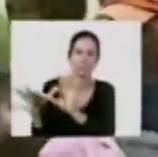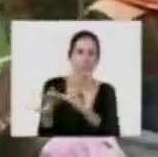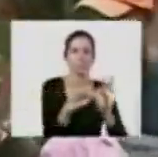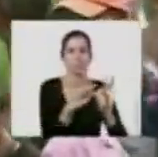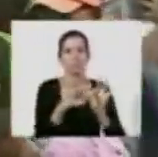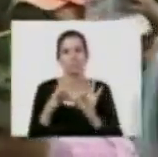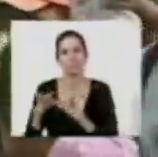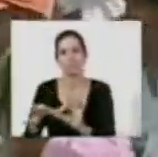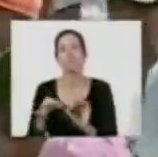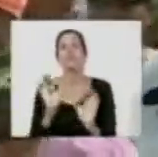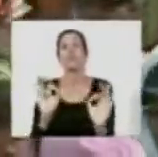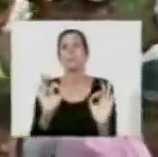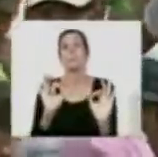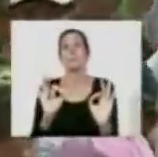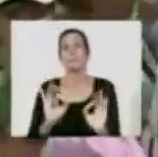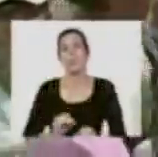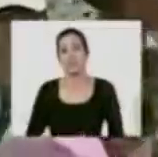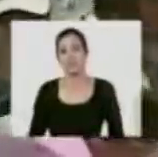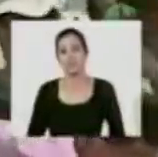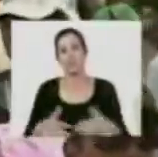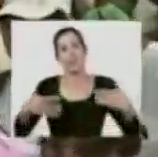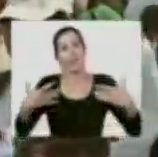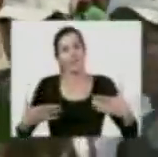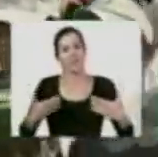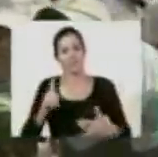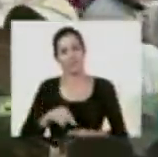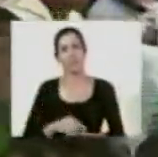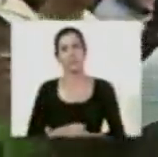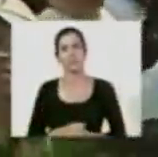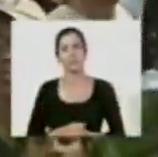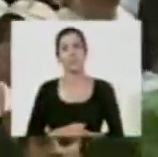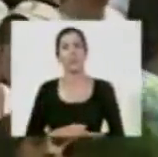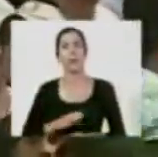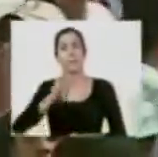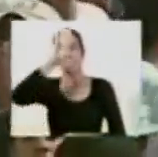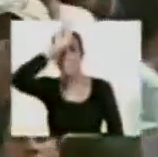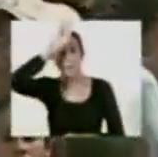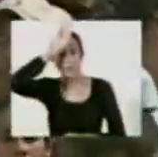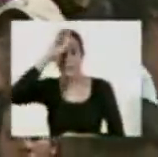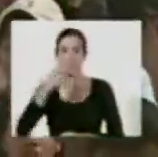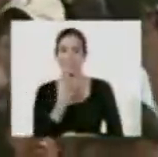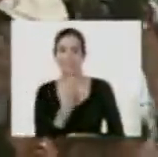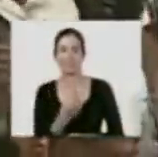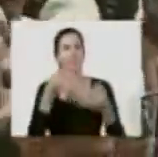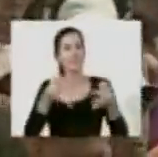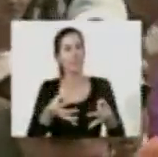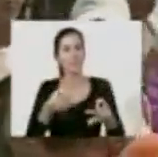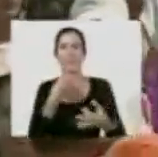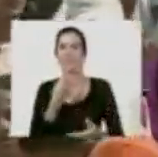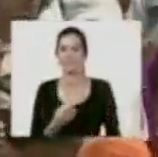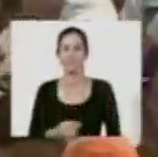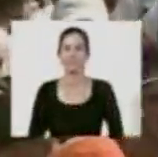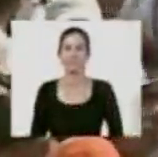reconciliación y sobre todo en la alegría. El Papa Francisco repite